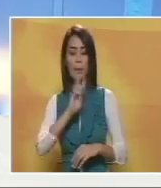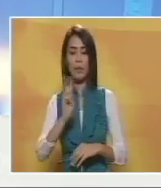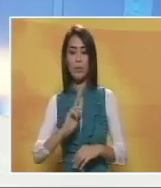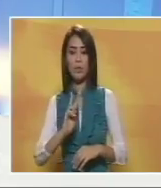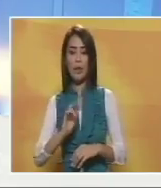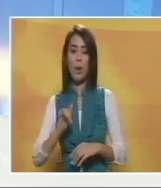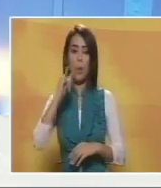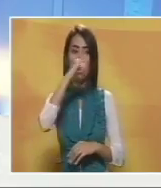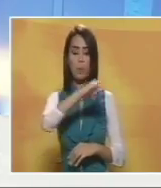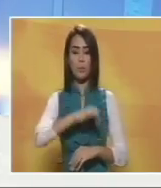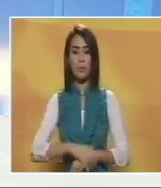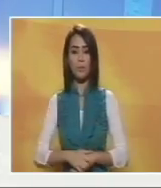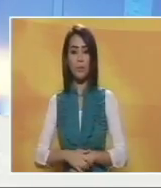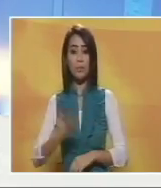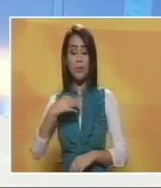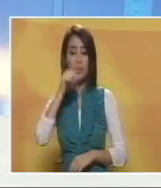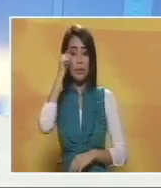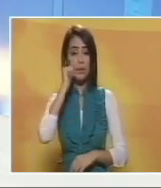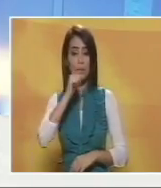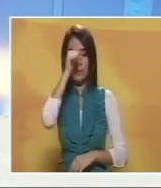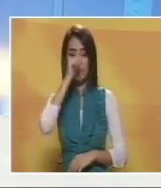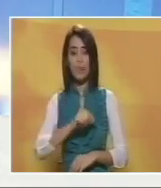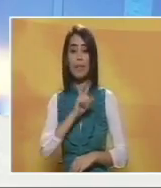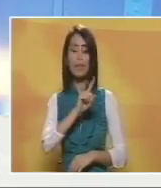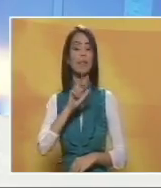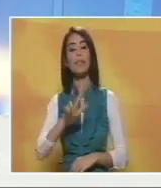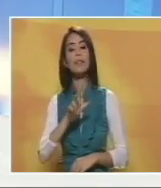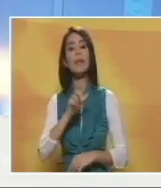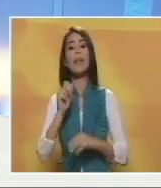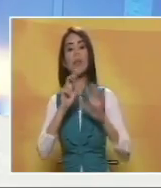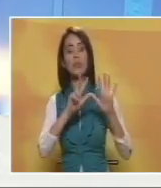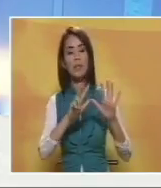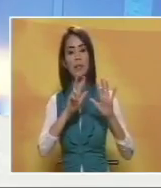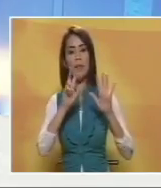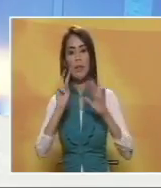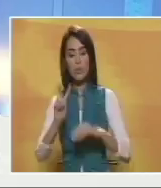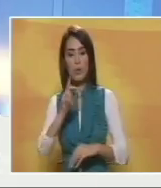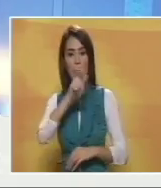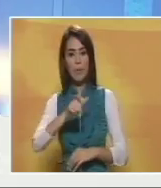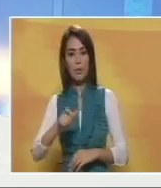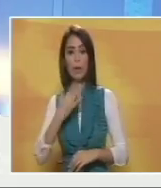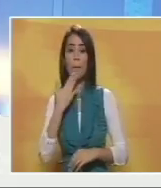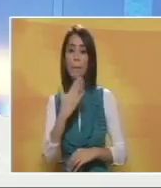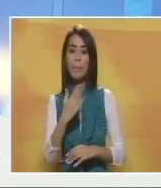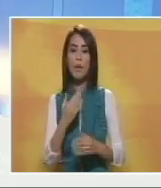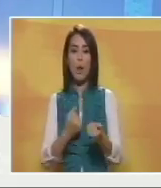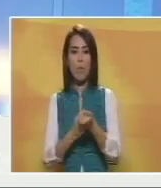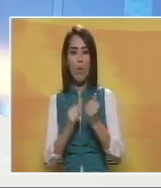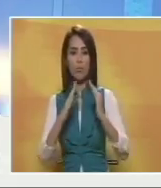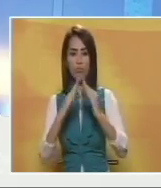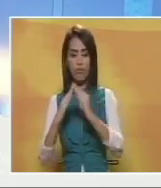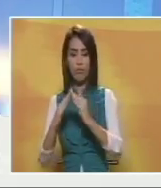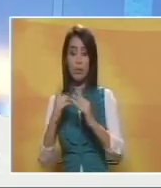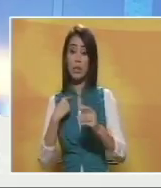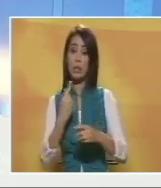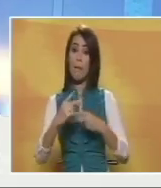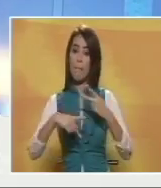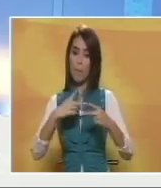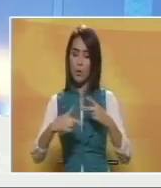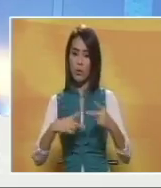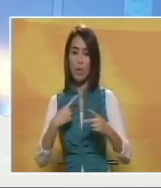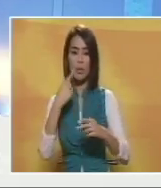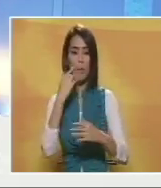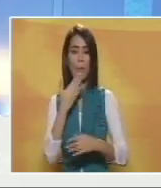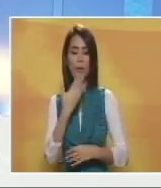de semana. Según la ACNUR, 13 de los 82 venezolanos eran solicitantes de asilo y otros 19 estaban en proceso de convertirse